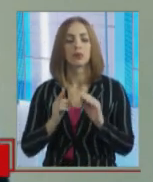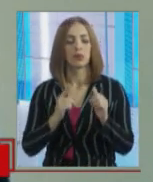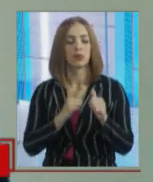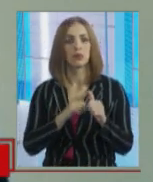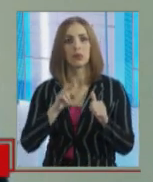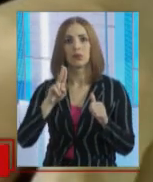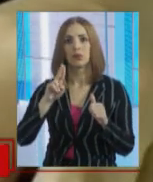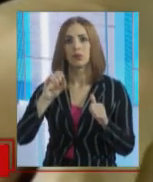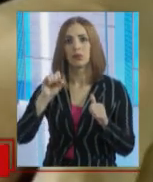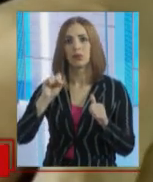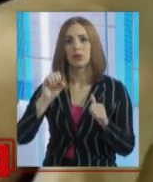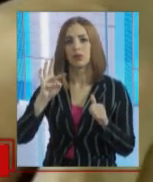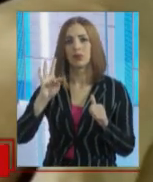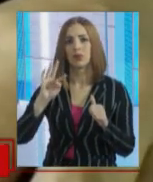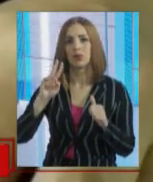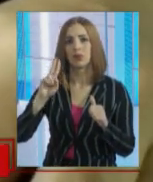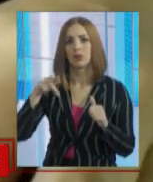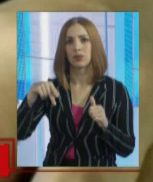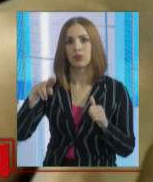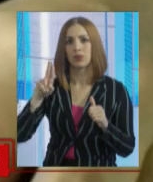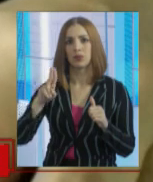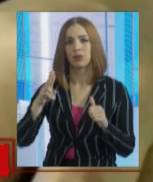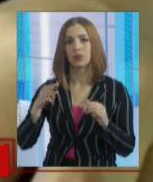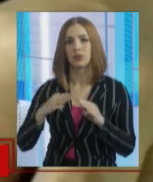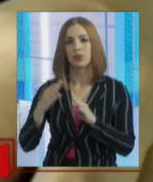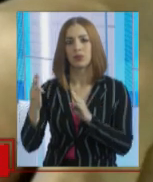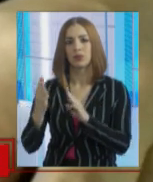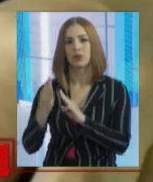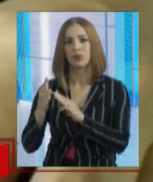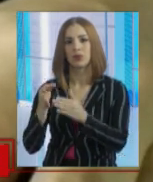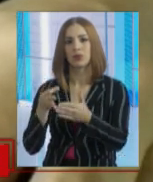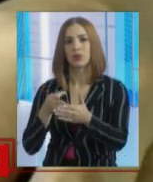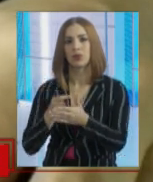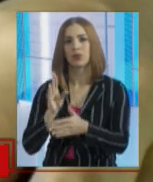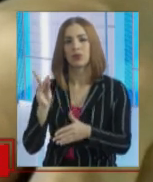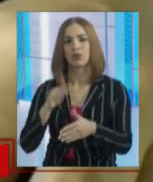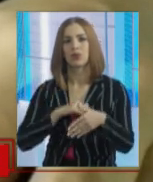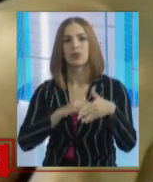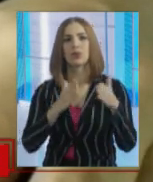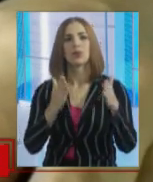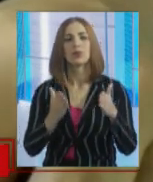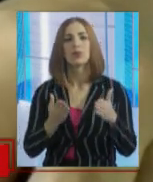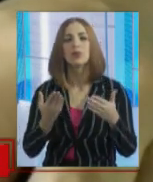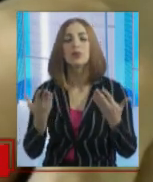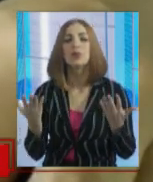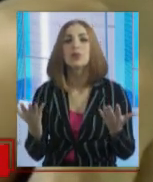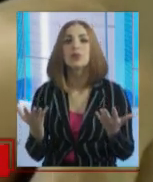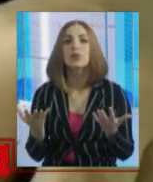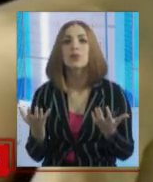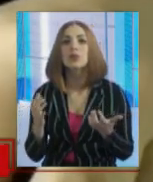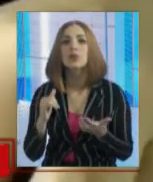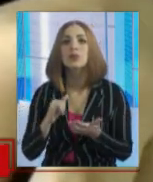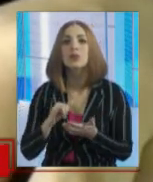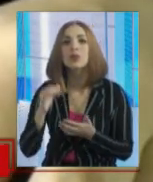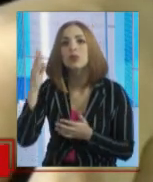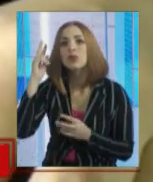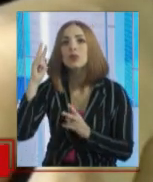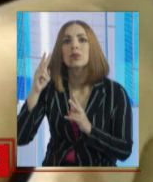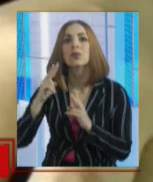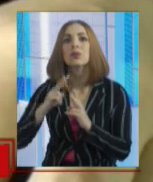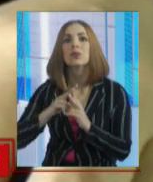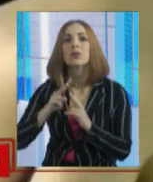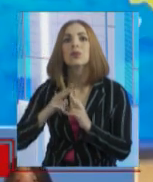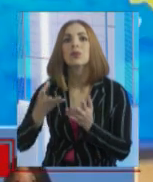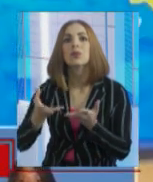muy cercano al área fronteriza, donde los estudiantes se han puesto a la disposición para obtener esos conocimientos. Y